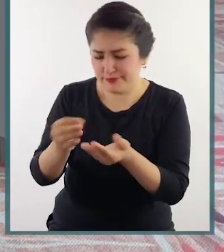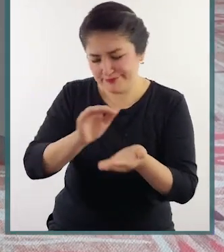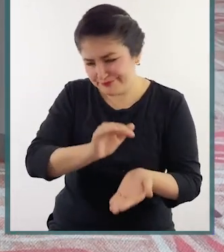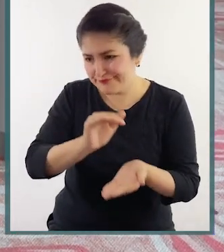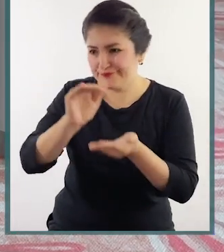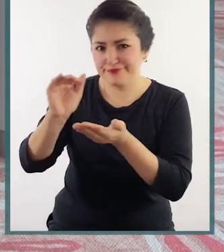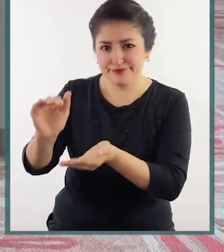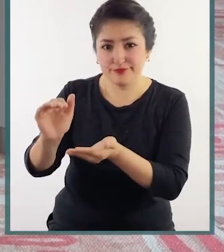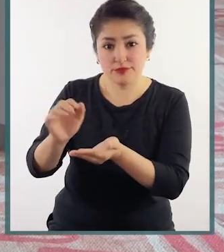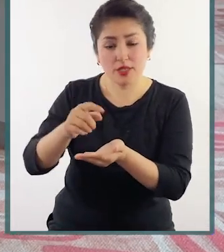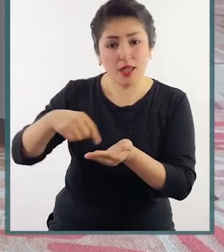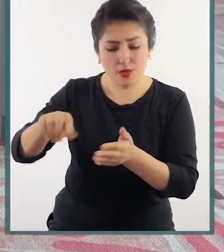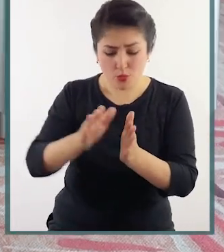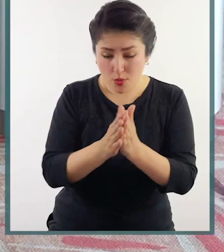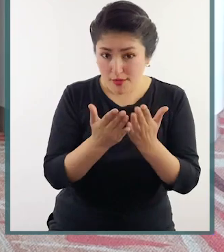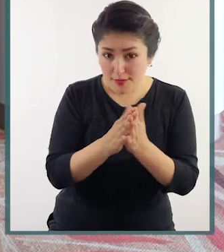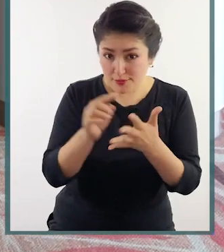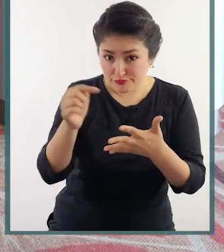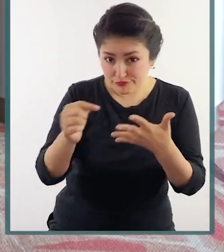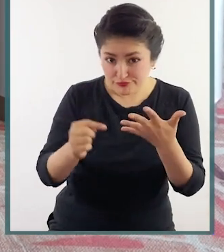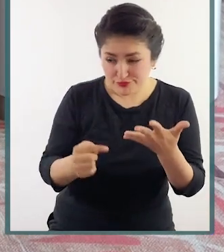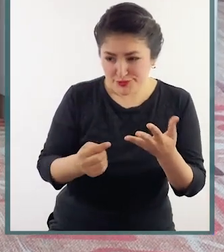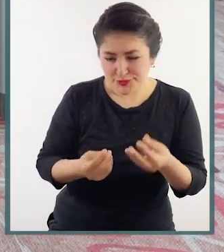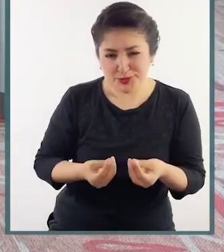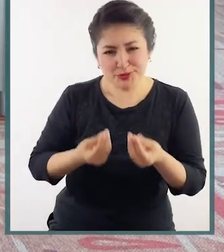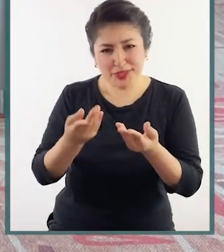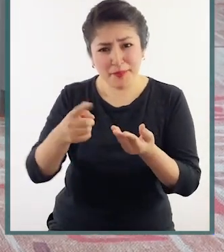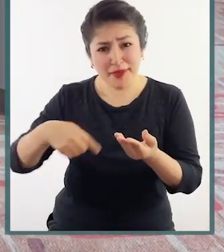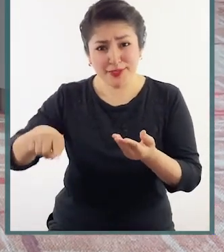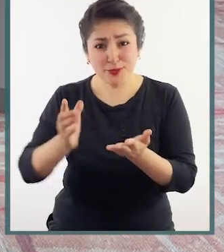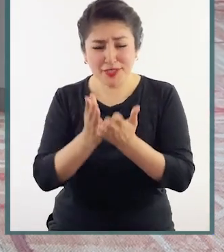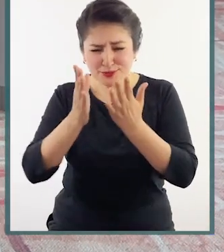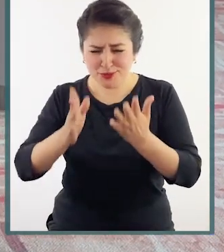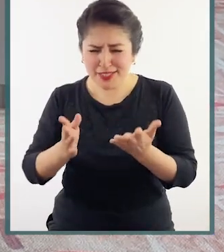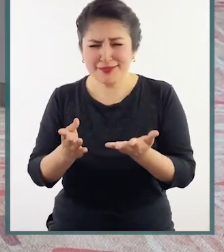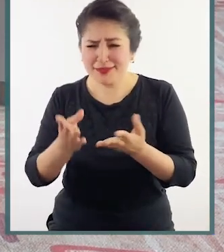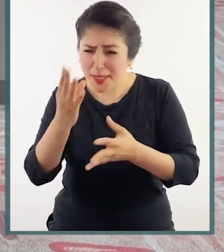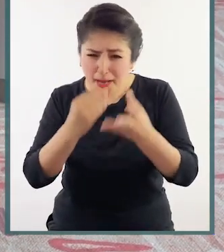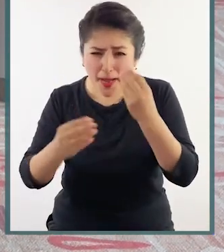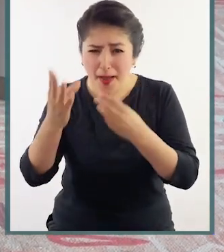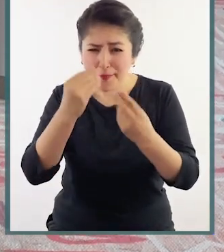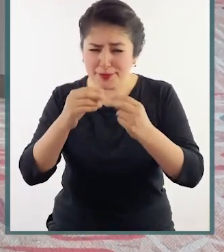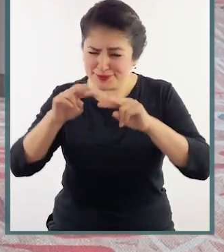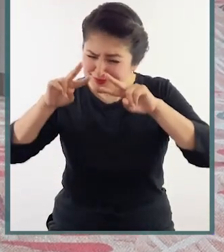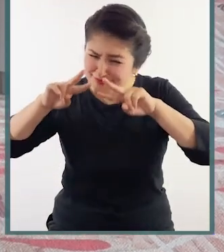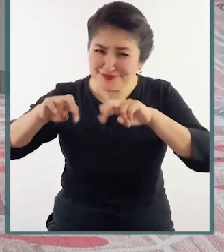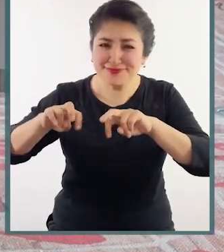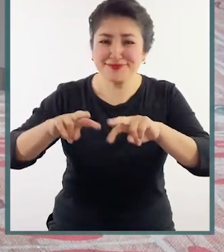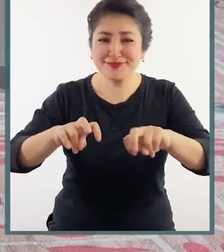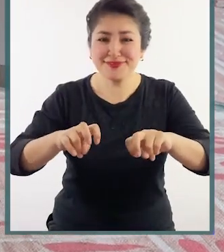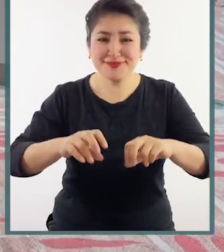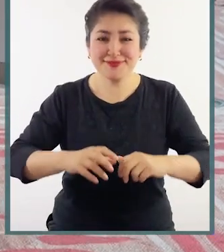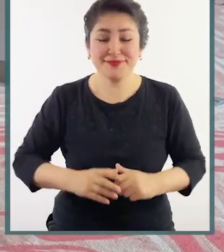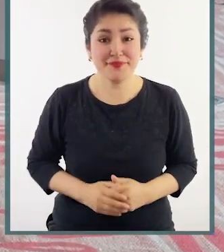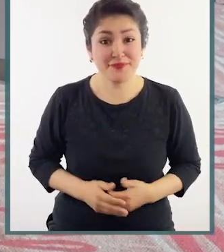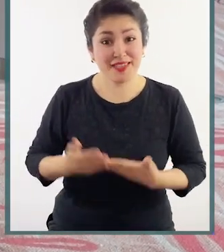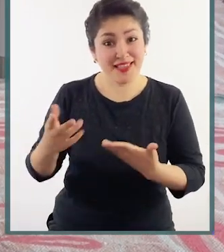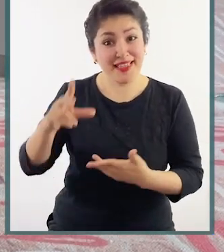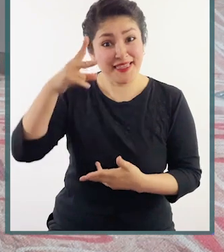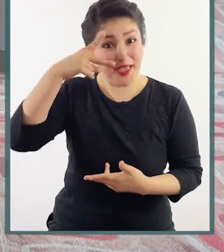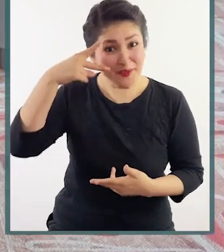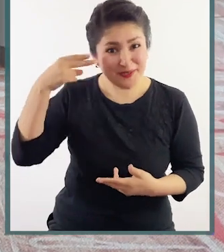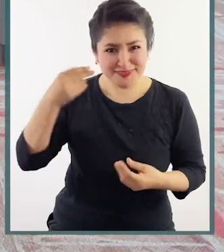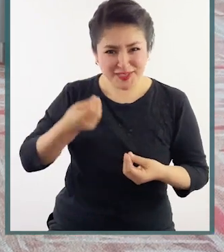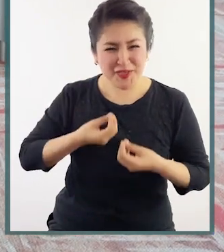pocos libros. Los textos del Proyecto Bicentenario servirán para alimentar estos espacios educativos y de investigación.